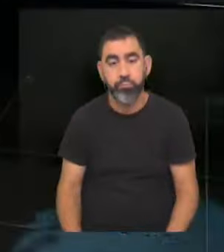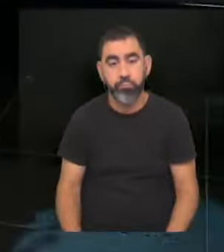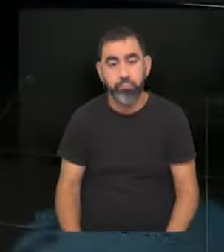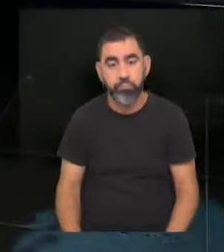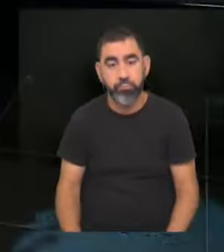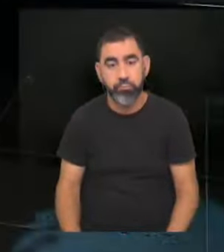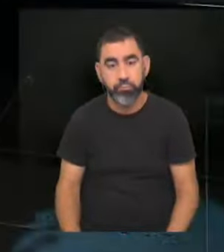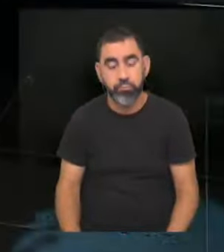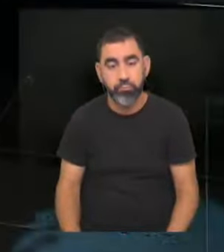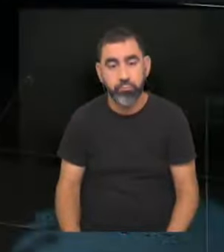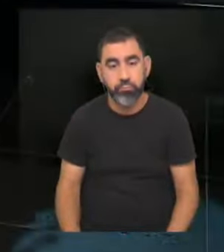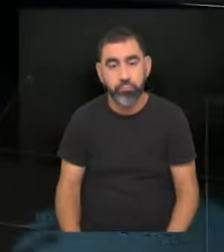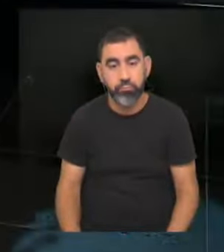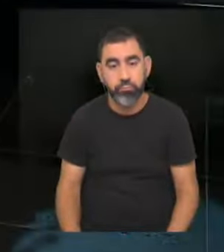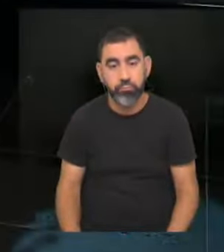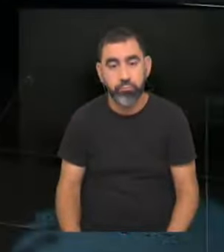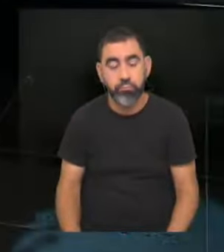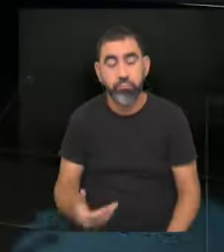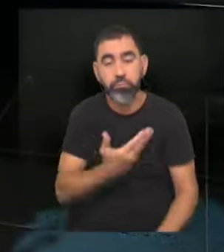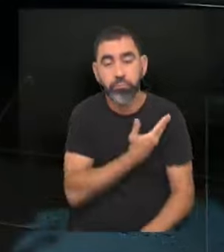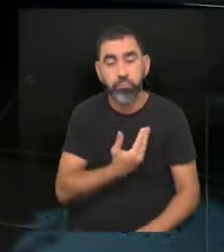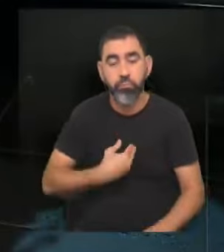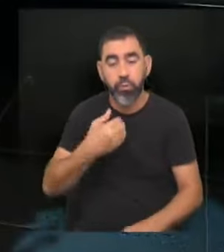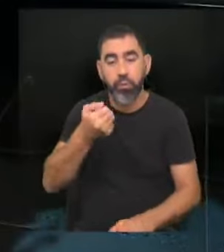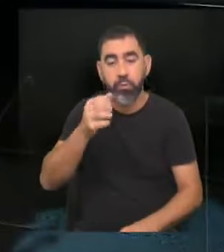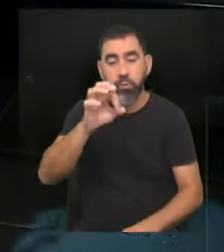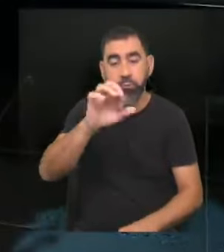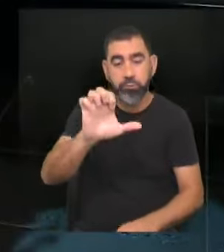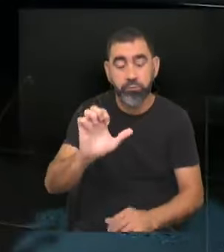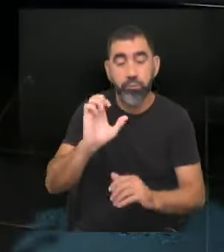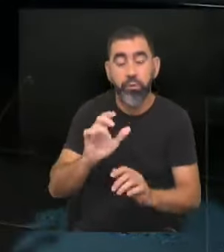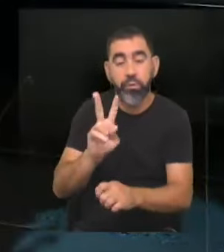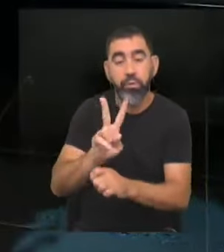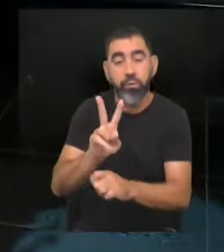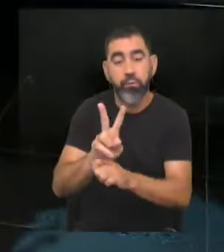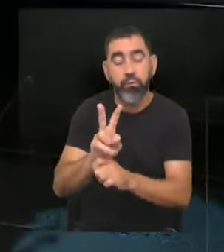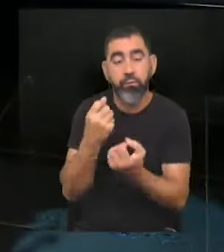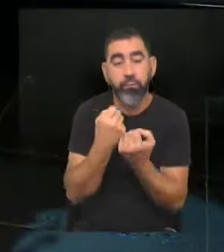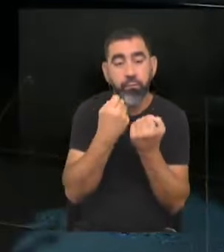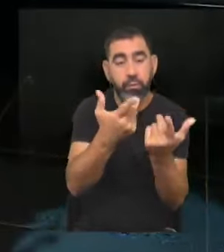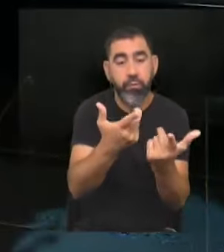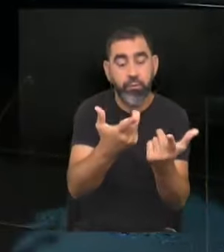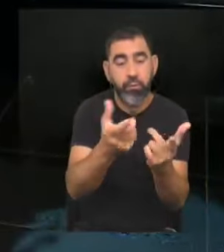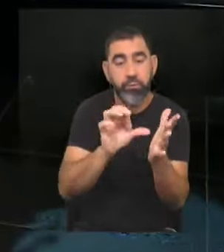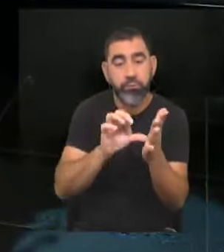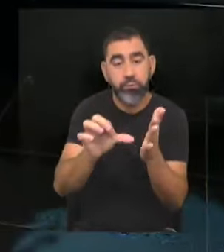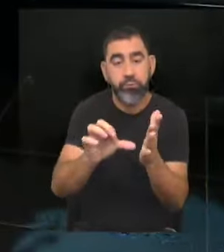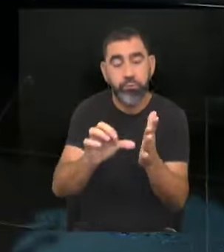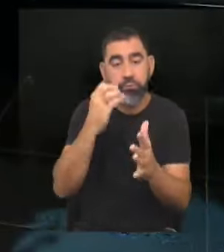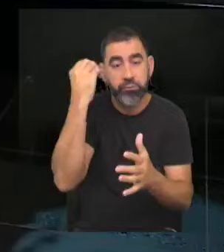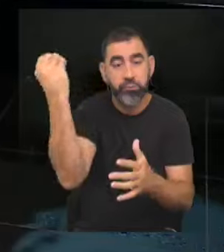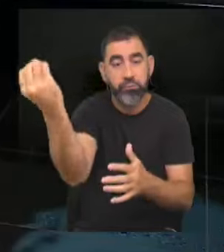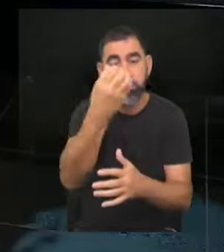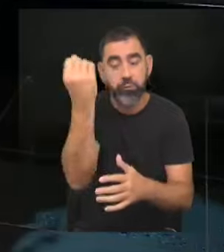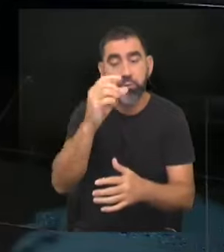y seguimos con temas de política sanitaria porque el presidente de a Leonardo ciani defendió la adjudicación del servicio de ambulancia